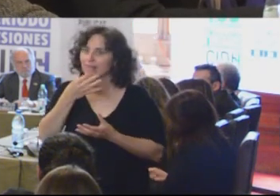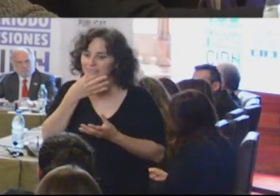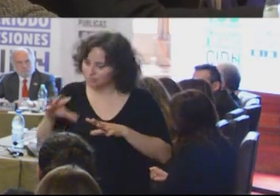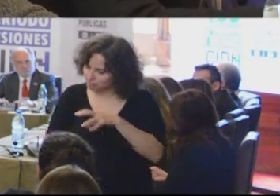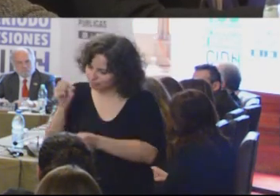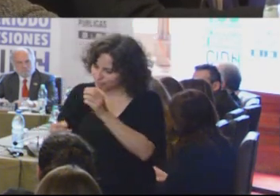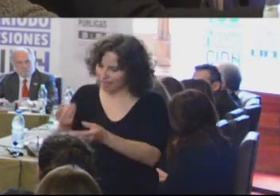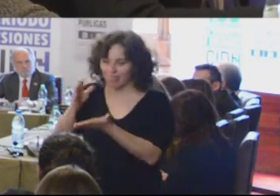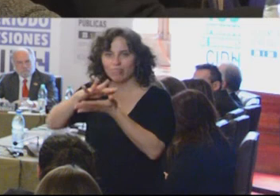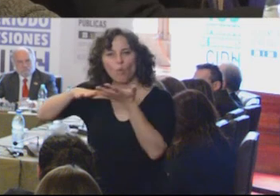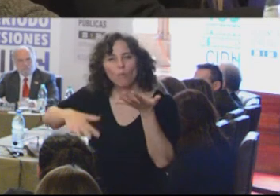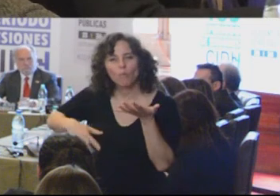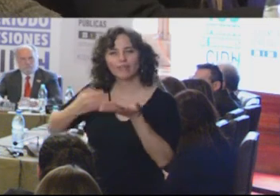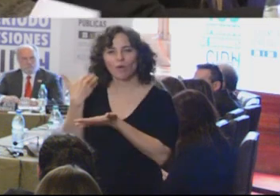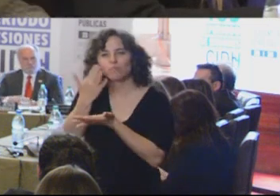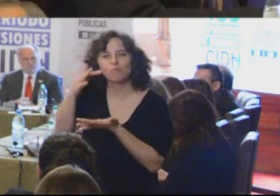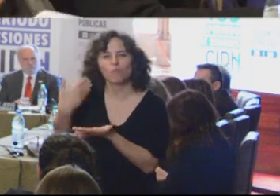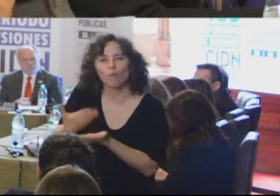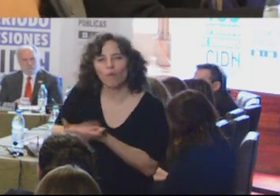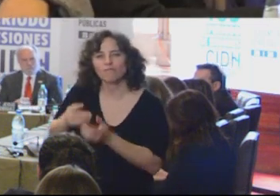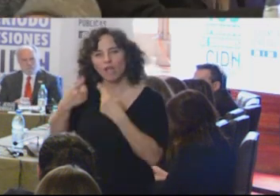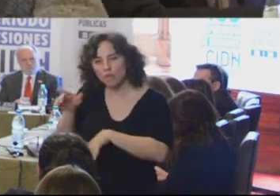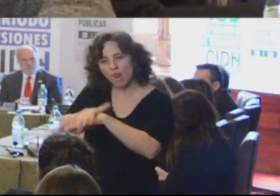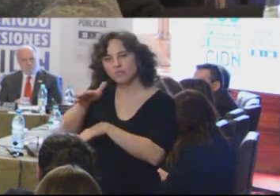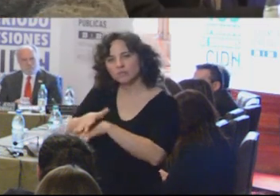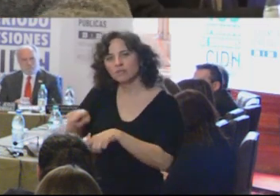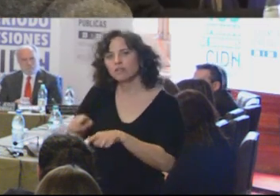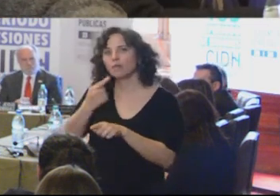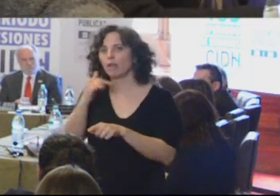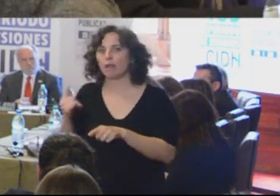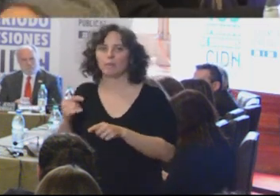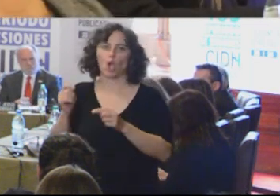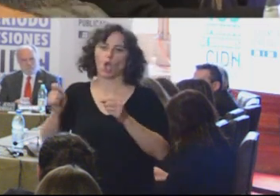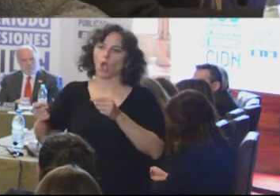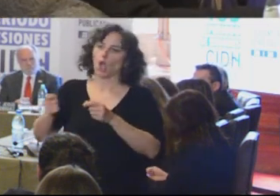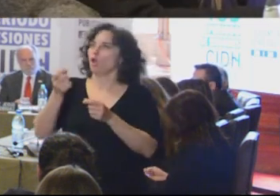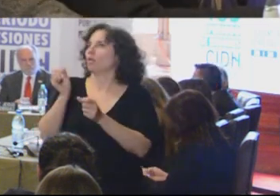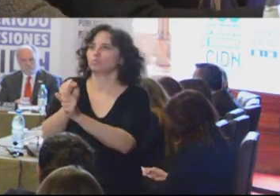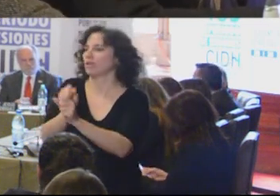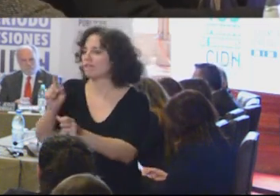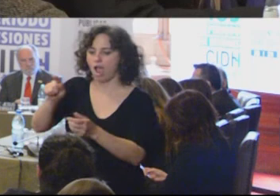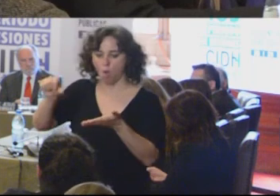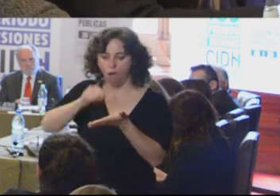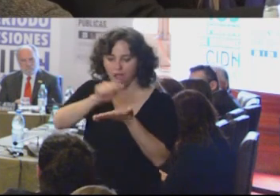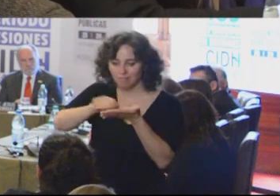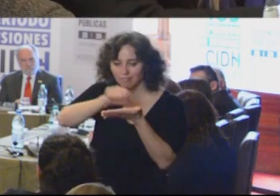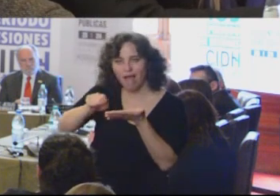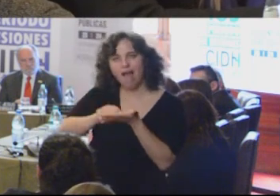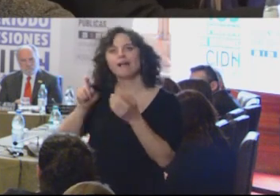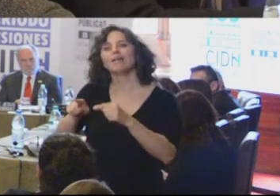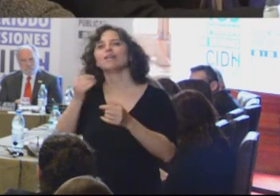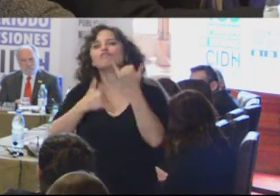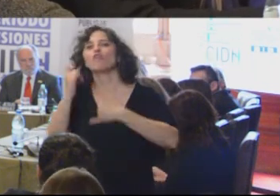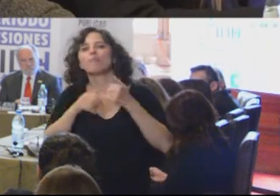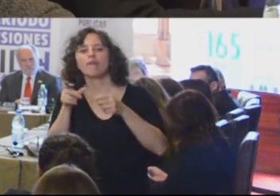documentos que demuestran esa responsabilidad tales como los reportes de operaciones las actas de munición los informes de